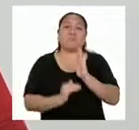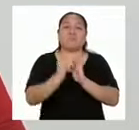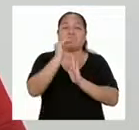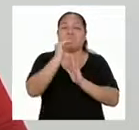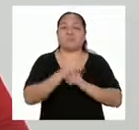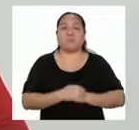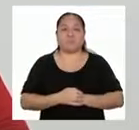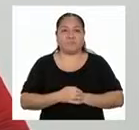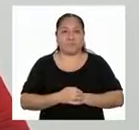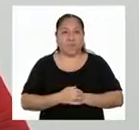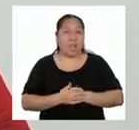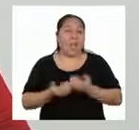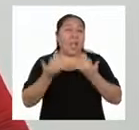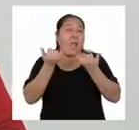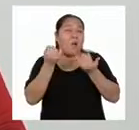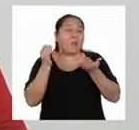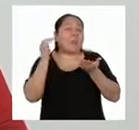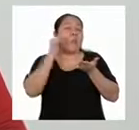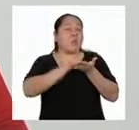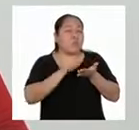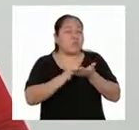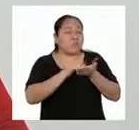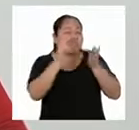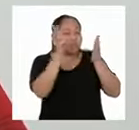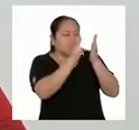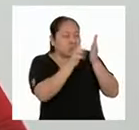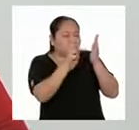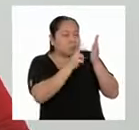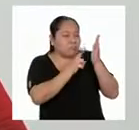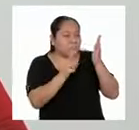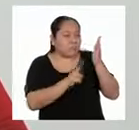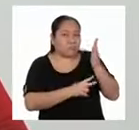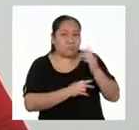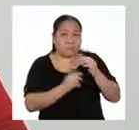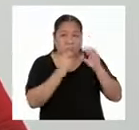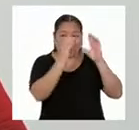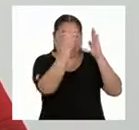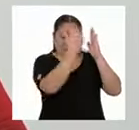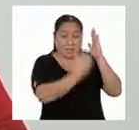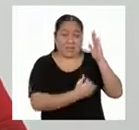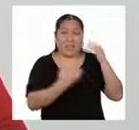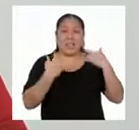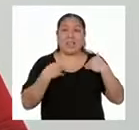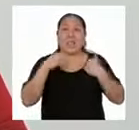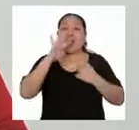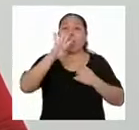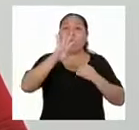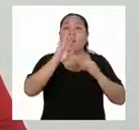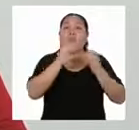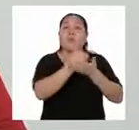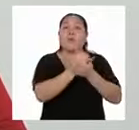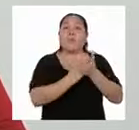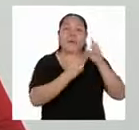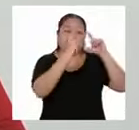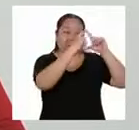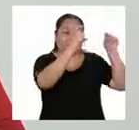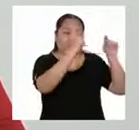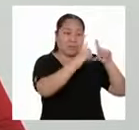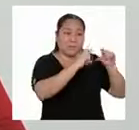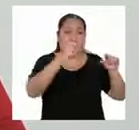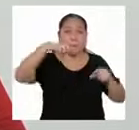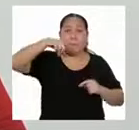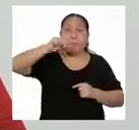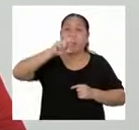ahora es releer. El texto tiene 4 párrafos. Cada uno de ellos tiene